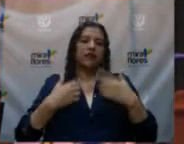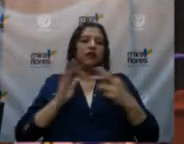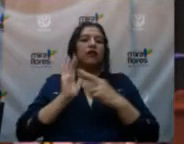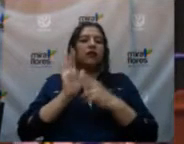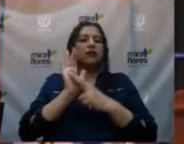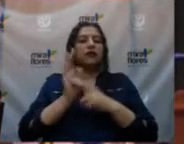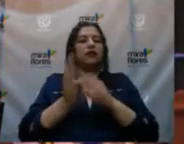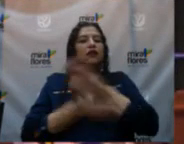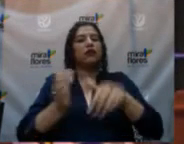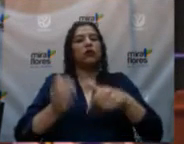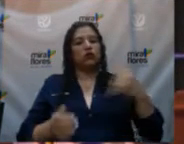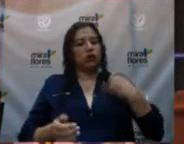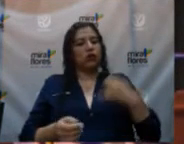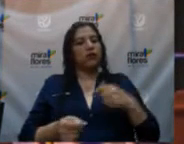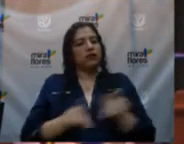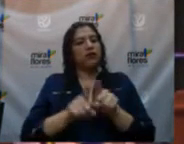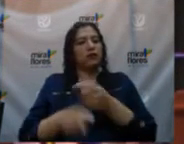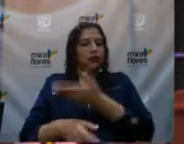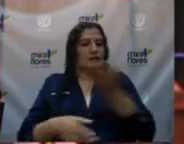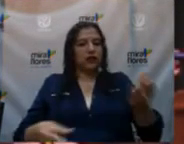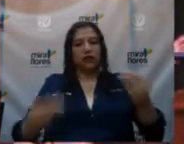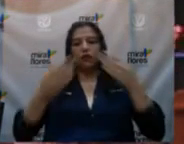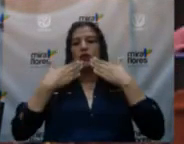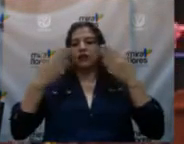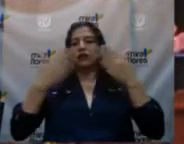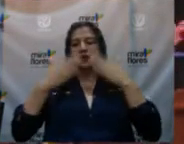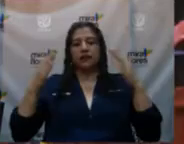la juventud y a todos ustedes. Muchas gracias.